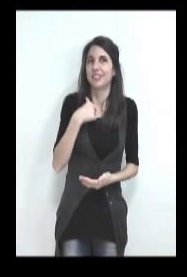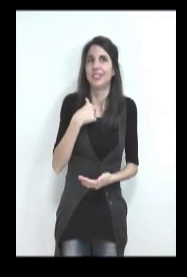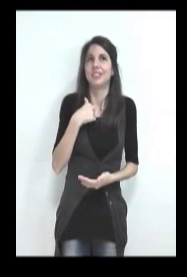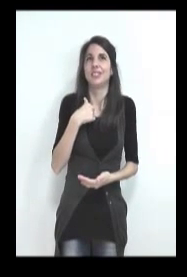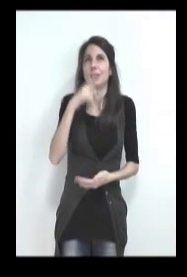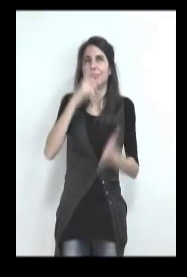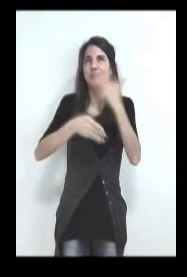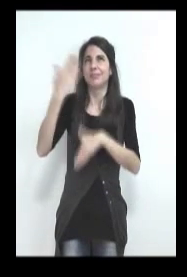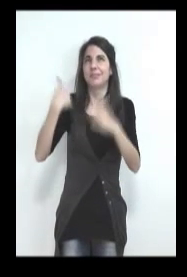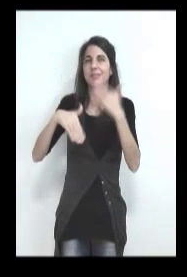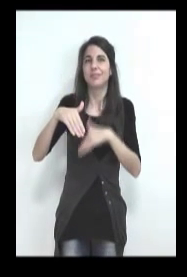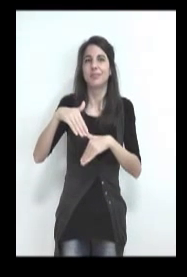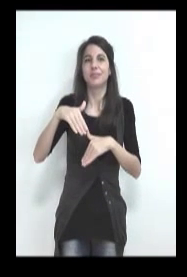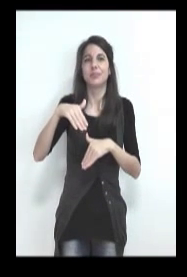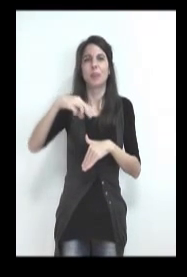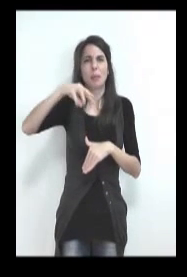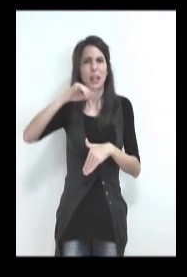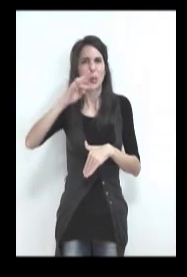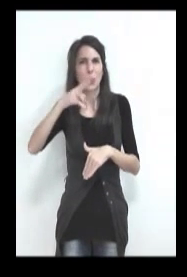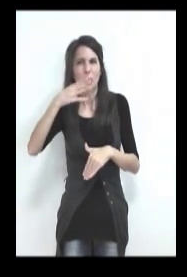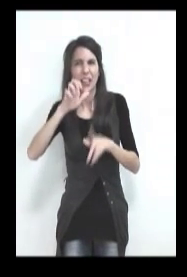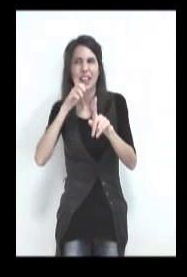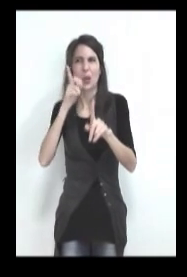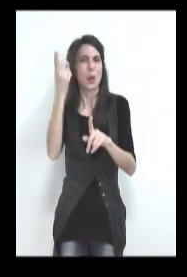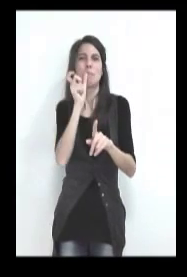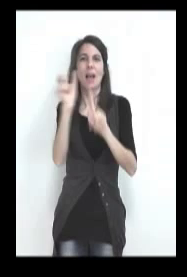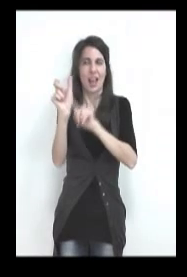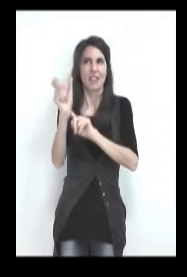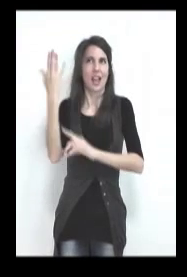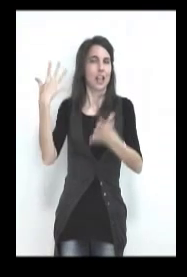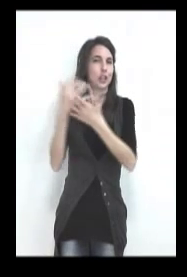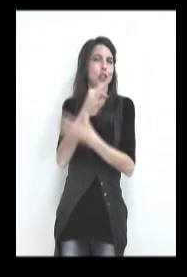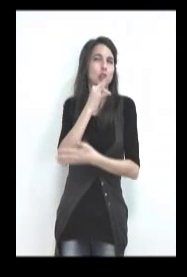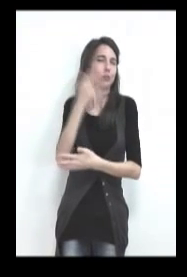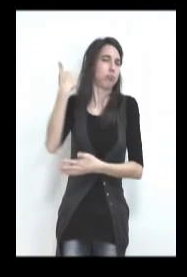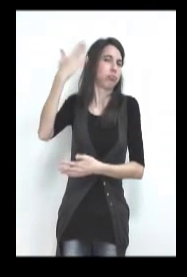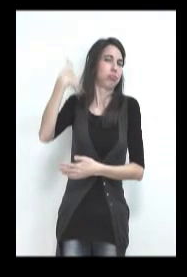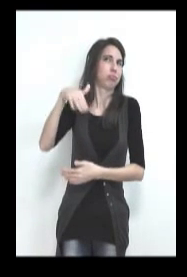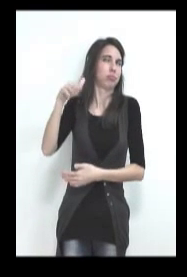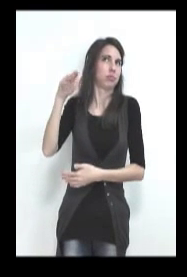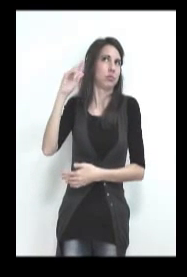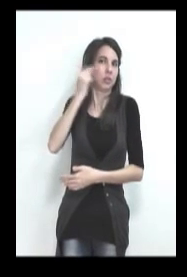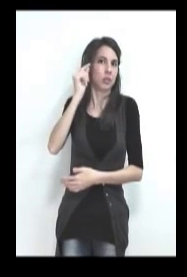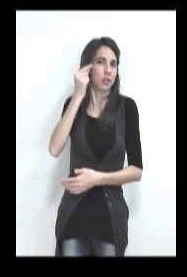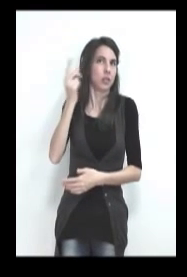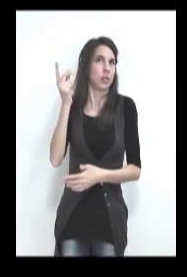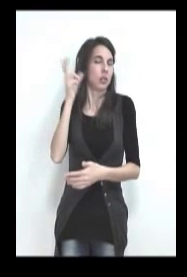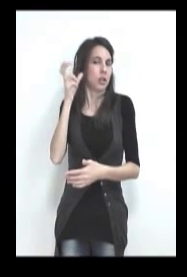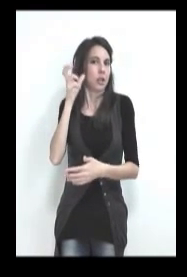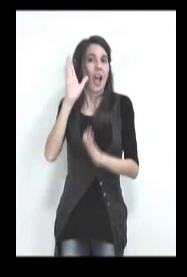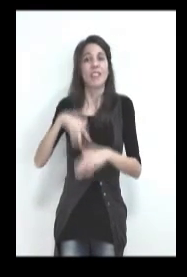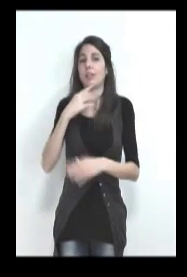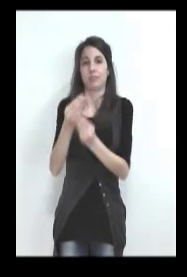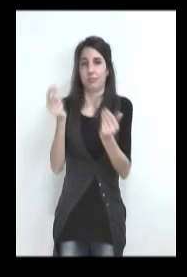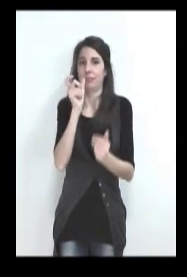B2B todavía grabado en la cabeza, que también estuvo machacado. ¿Existe esa relación entre empresas directa